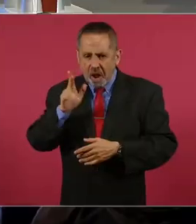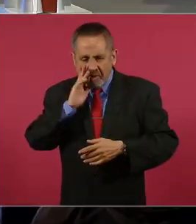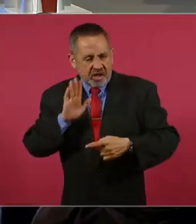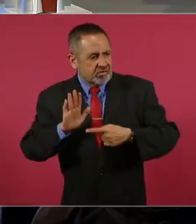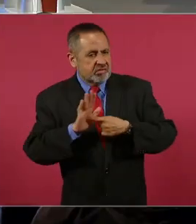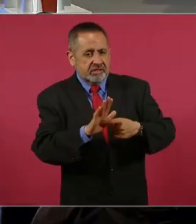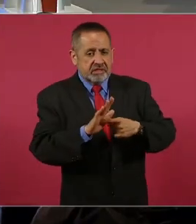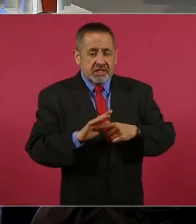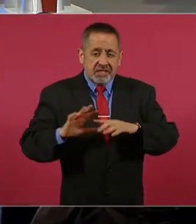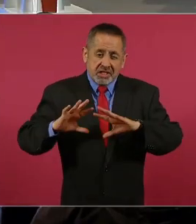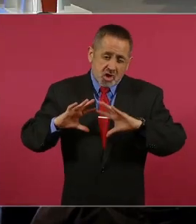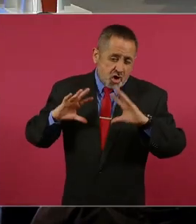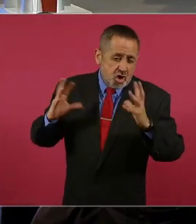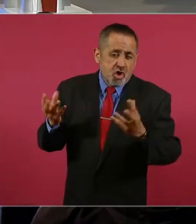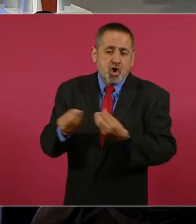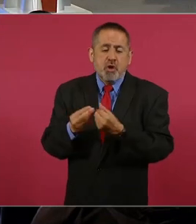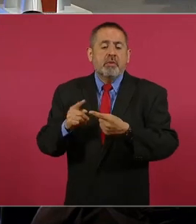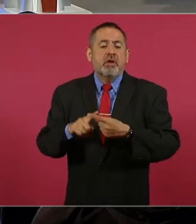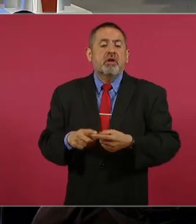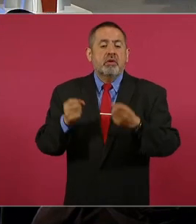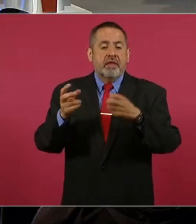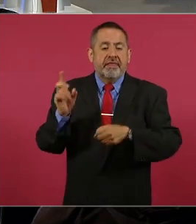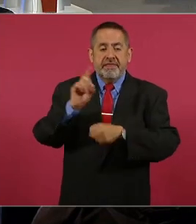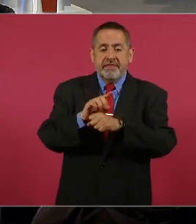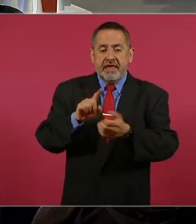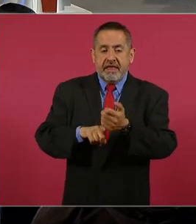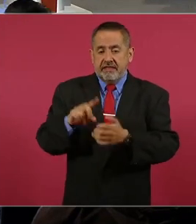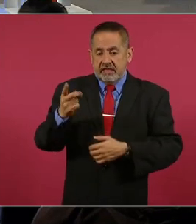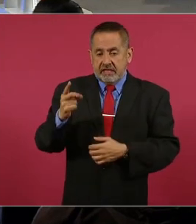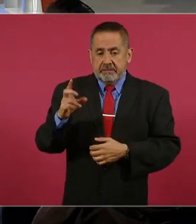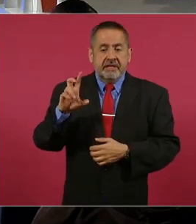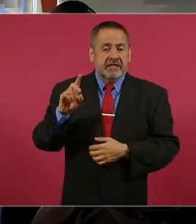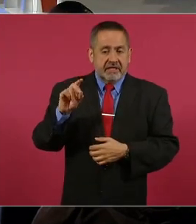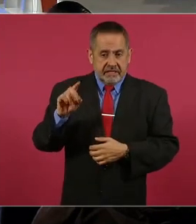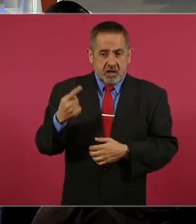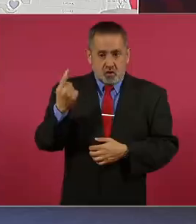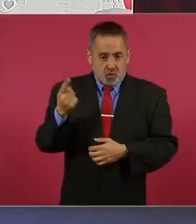En total, para el 31 de diciembre